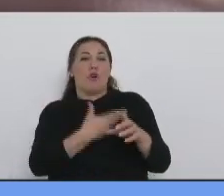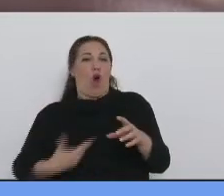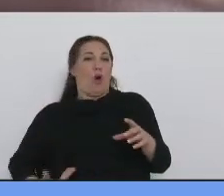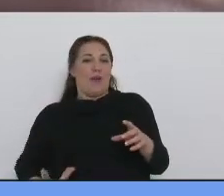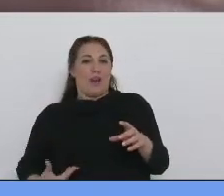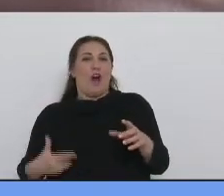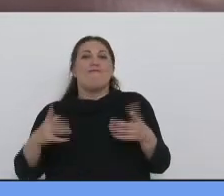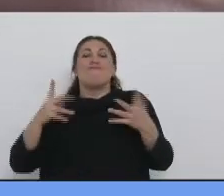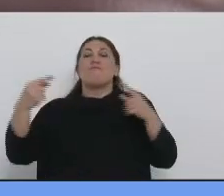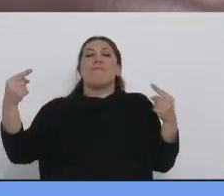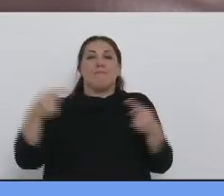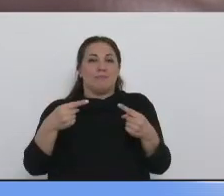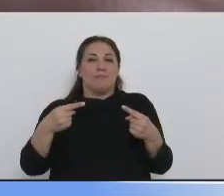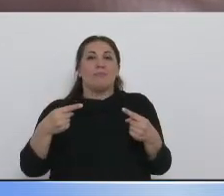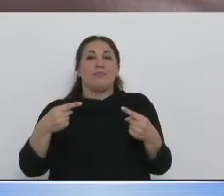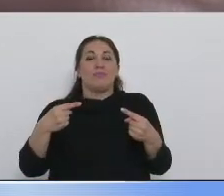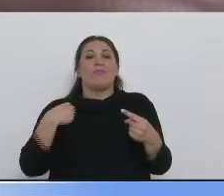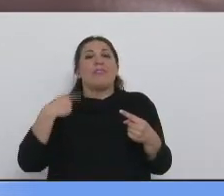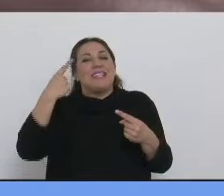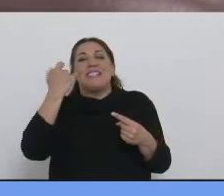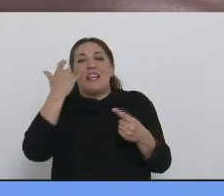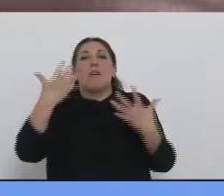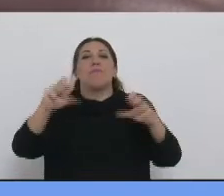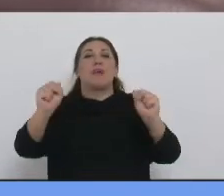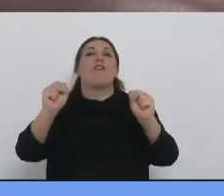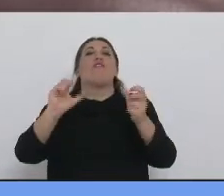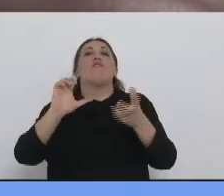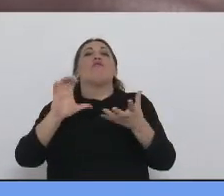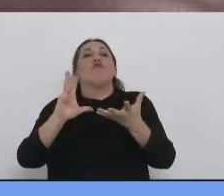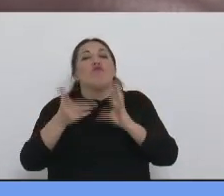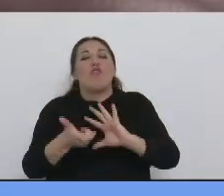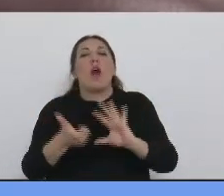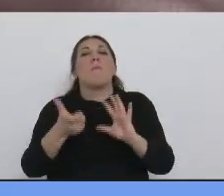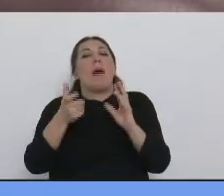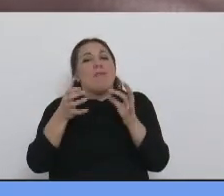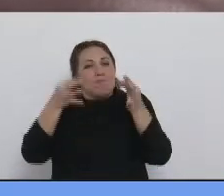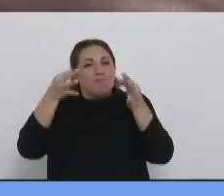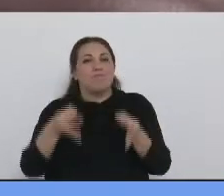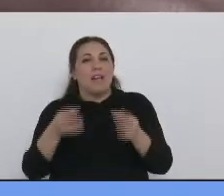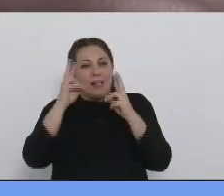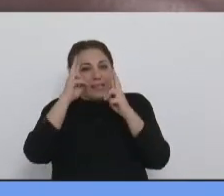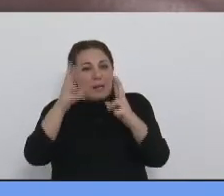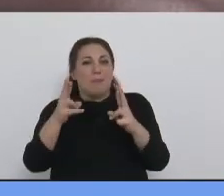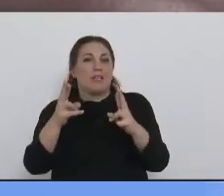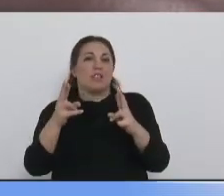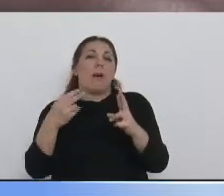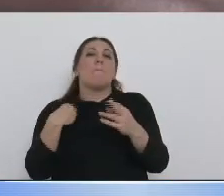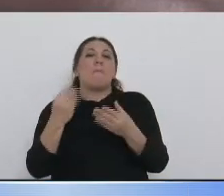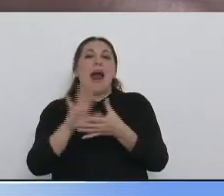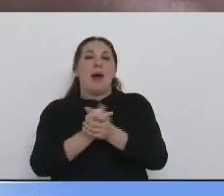pero hemos encontrado la fórmula respetuosa institucional de abstenernos